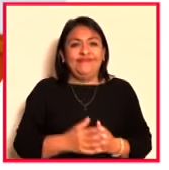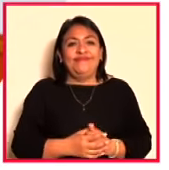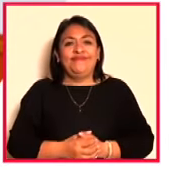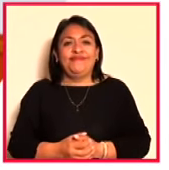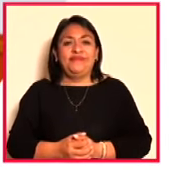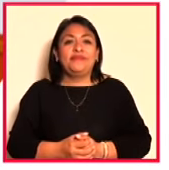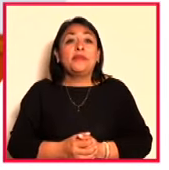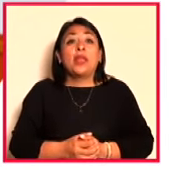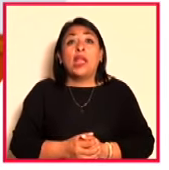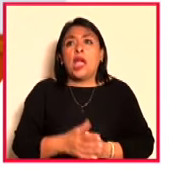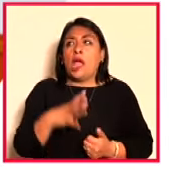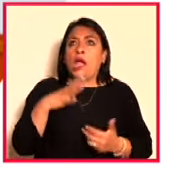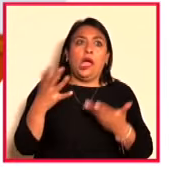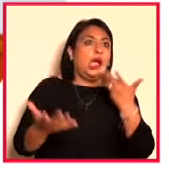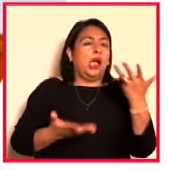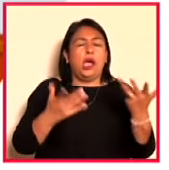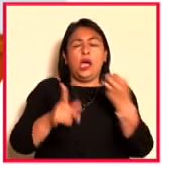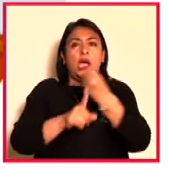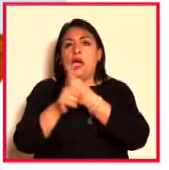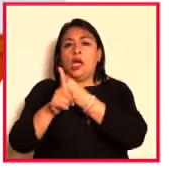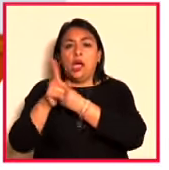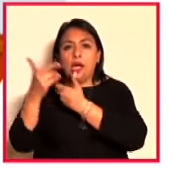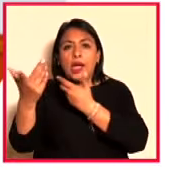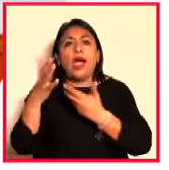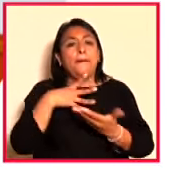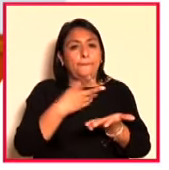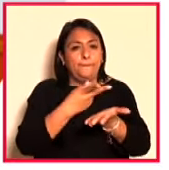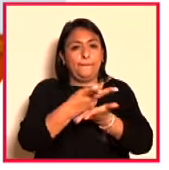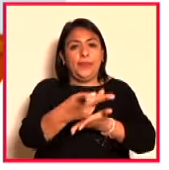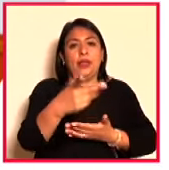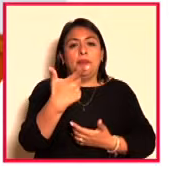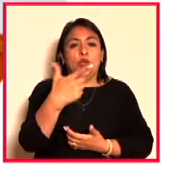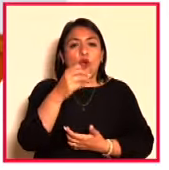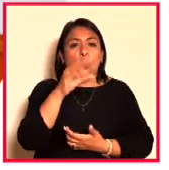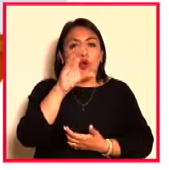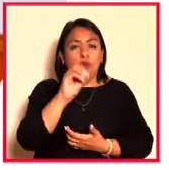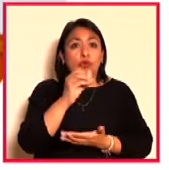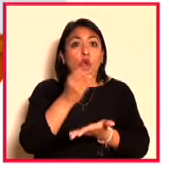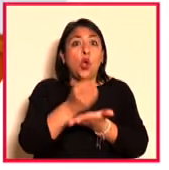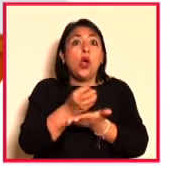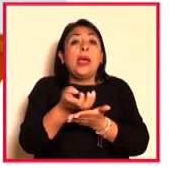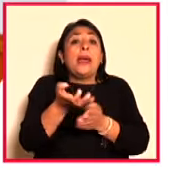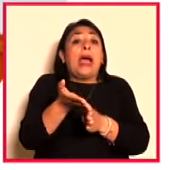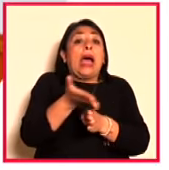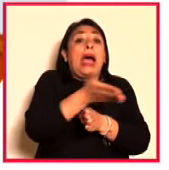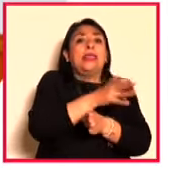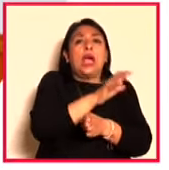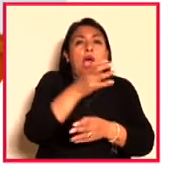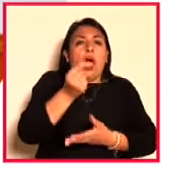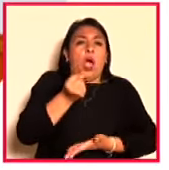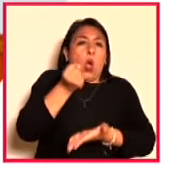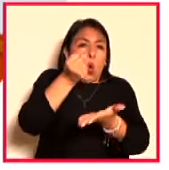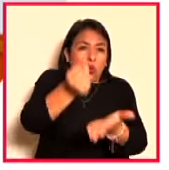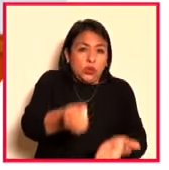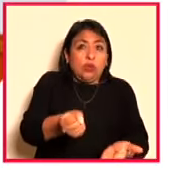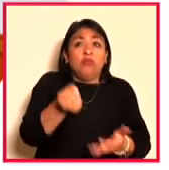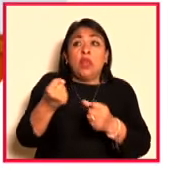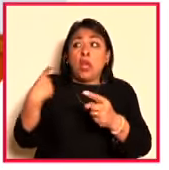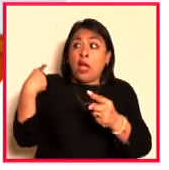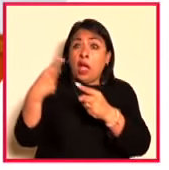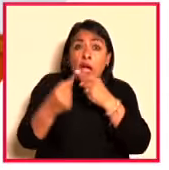En medio de la polémica se realizó la entrega de los Globos de Oro, considerada por muchos la antesala del Oscar. Por años se habló que esta